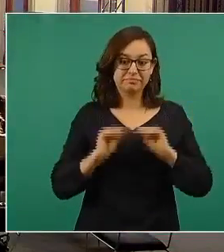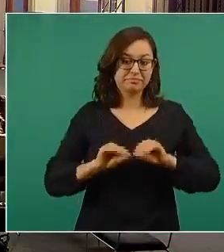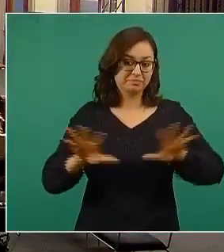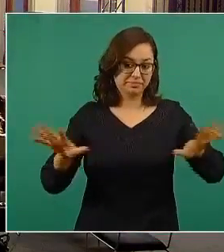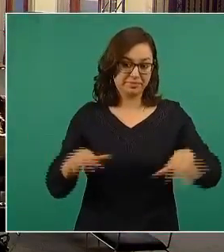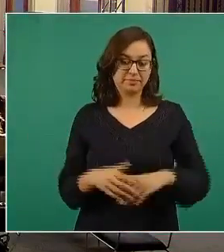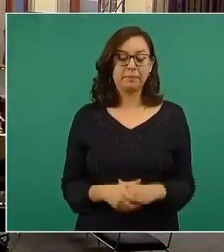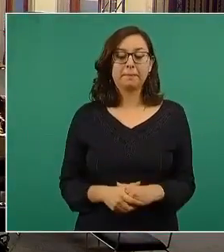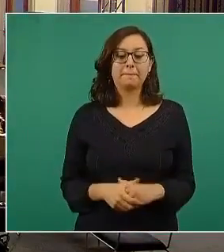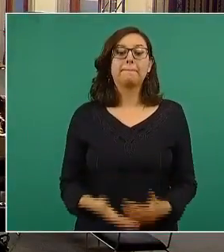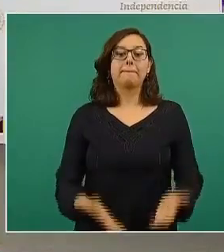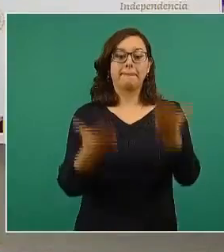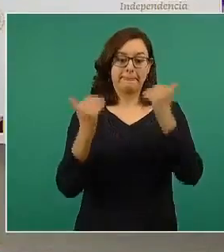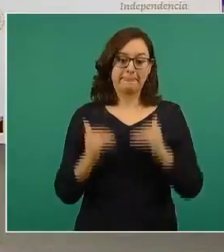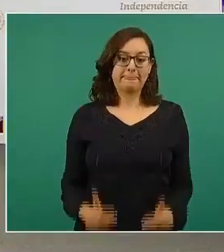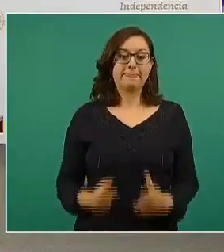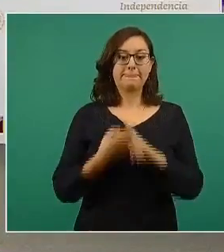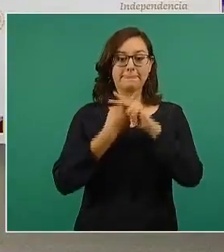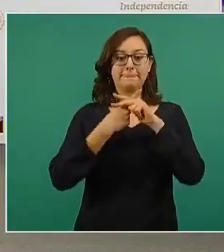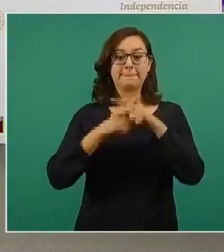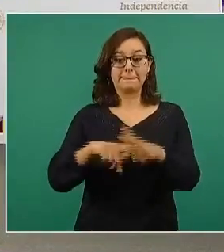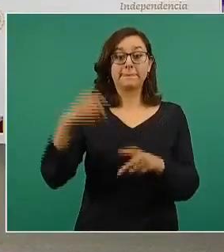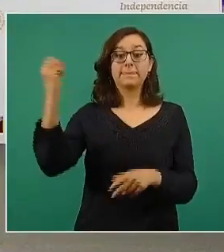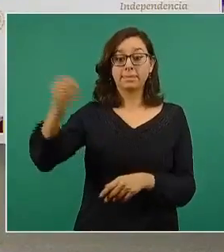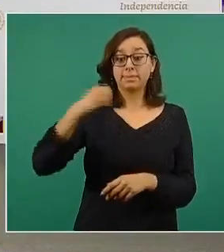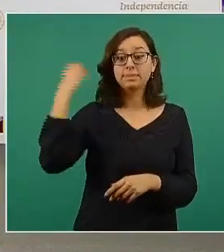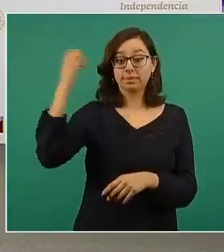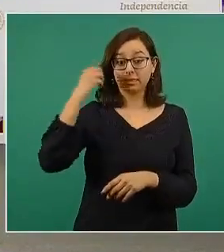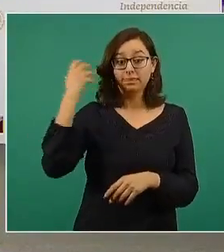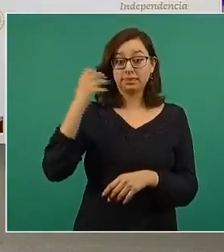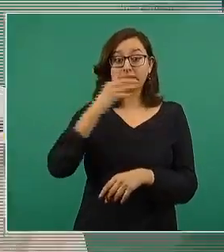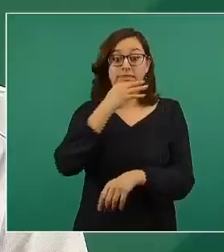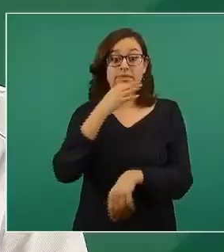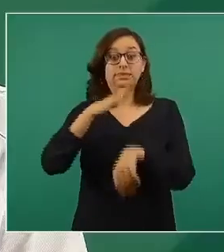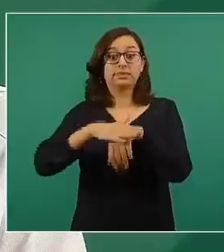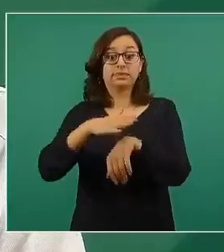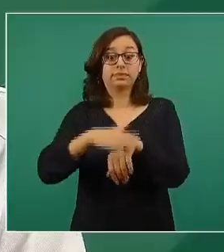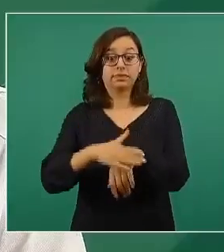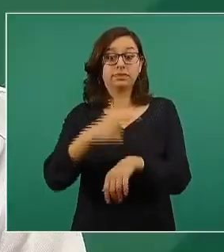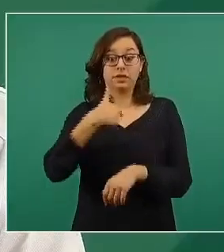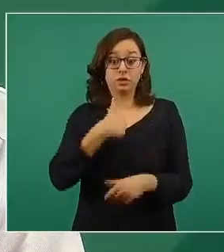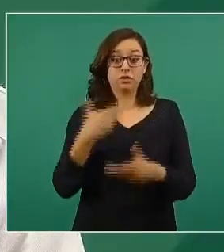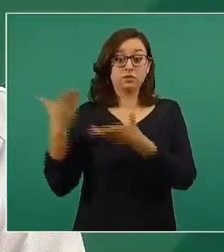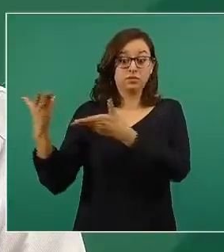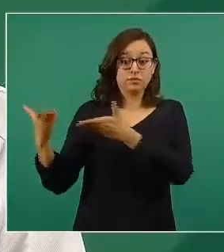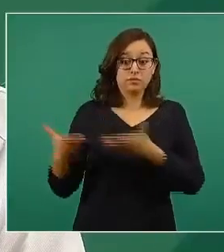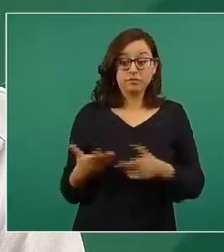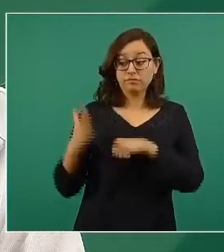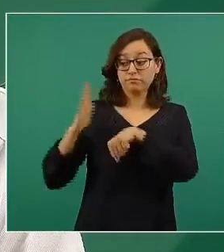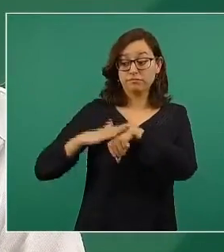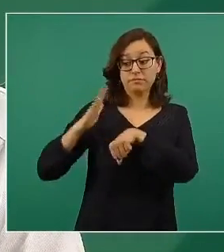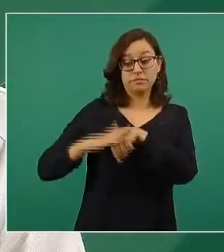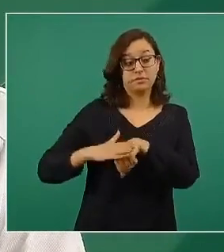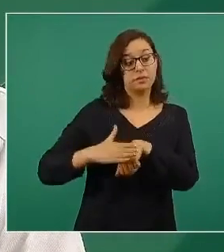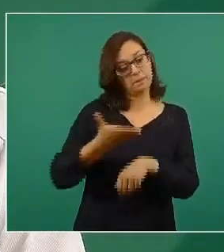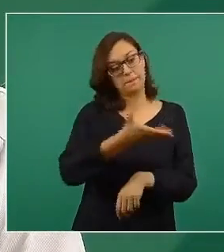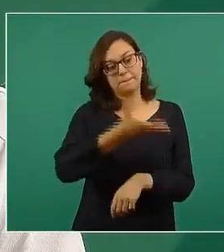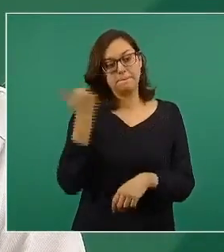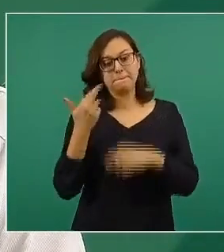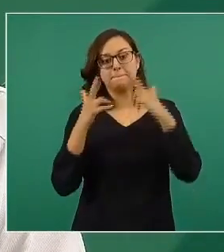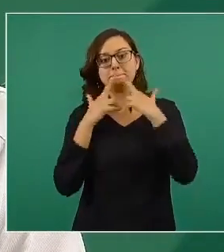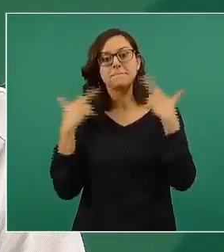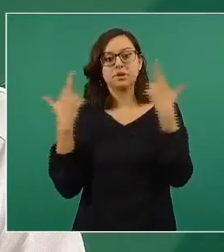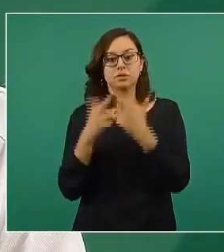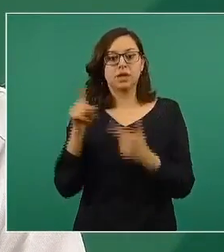la conferencia de prensa. Yo hago una advertencia. Tan pronto estaba entrando aquí al Palacio, fui convocado a una reunión con